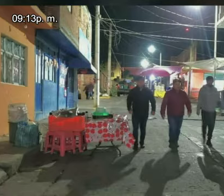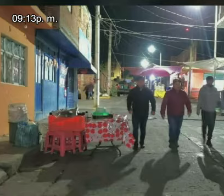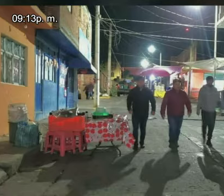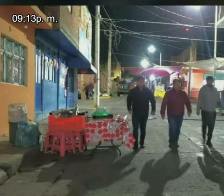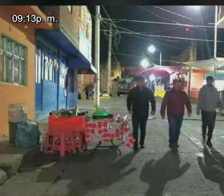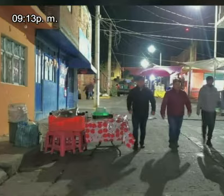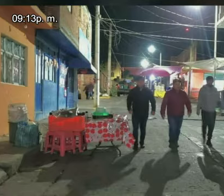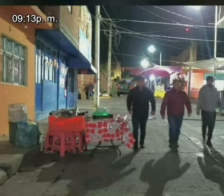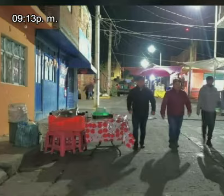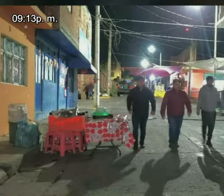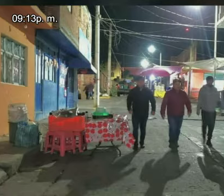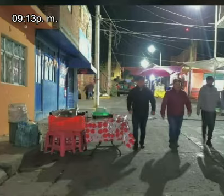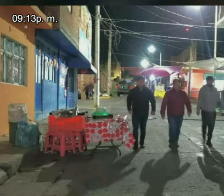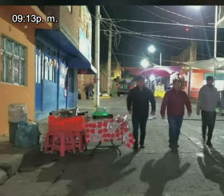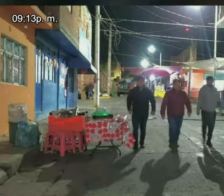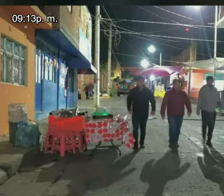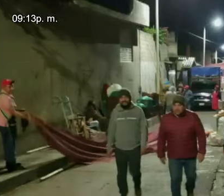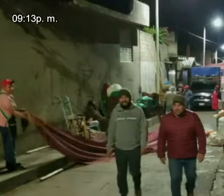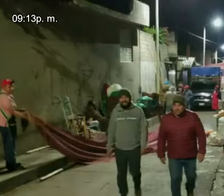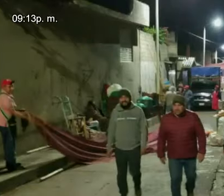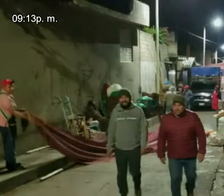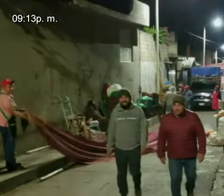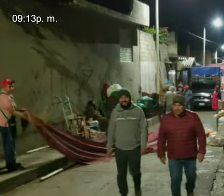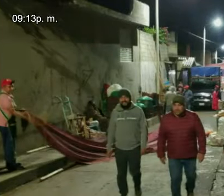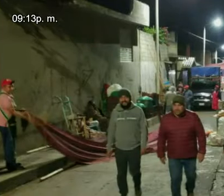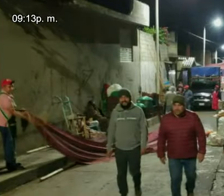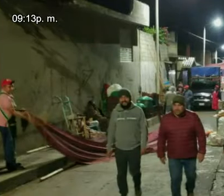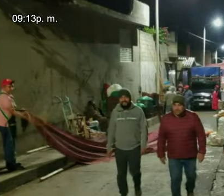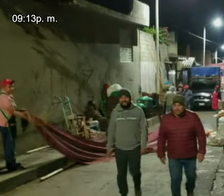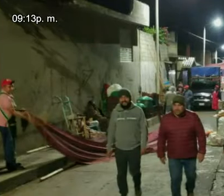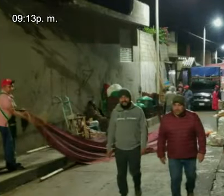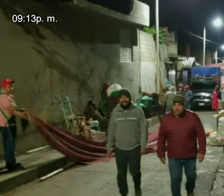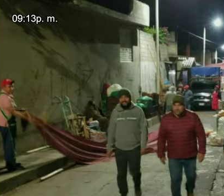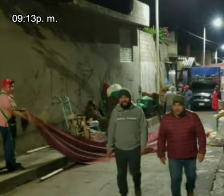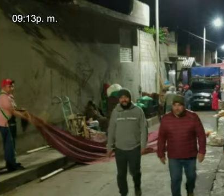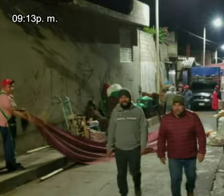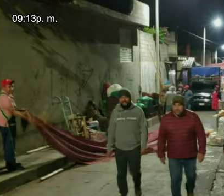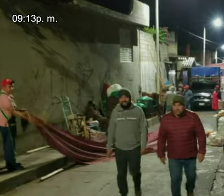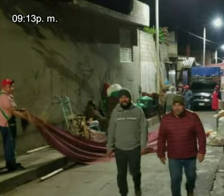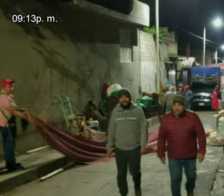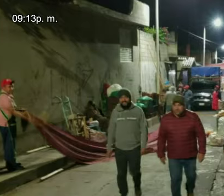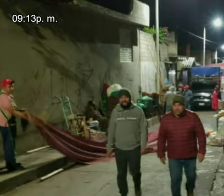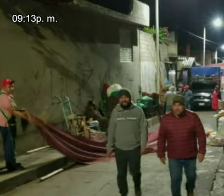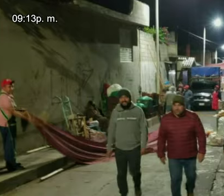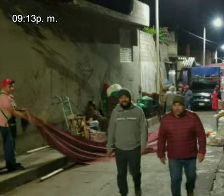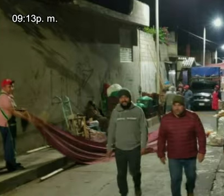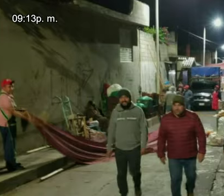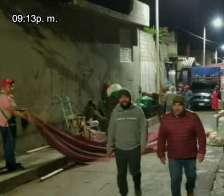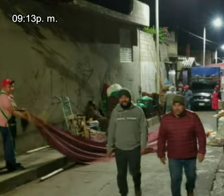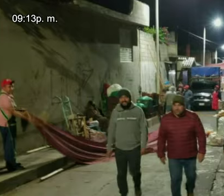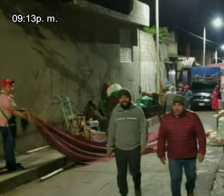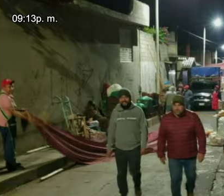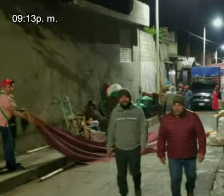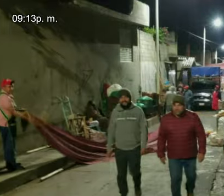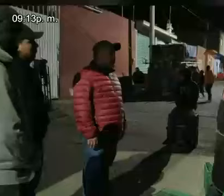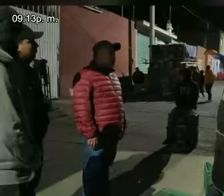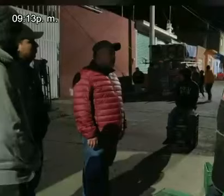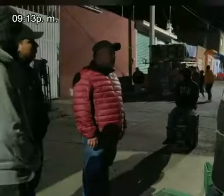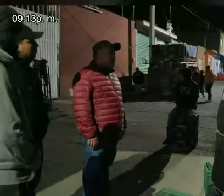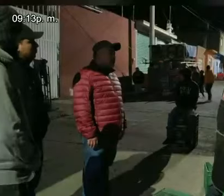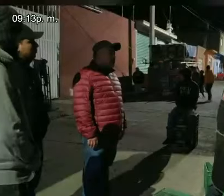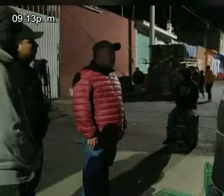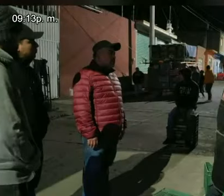Acudió a revisar estas instalaciones del tianguis como cada martes para seguir reforzando las medidas de